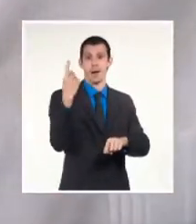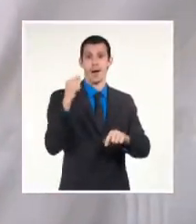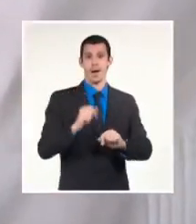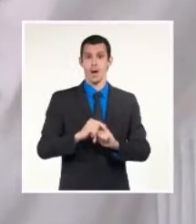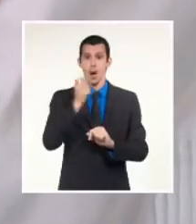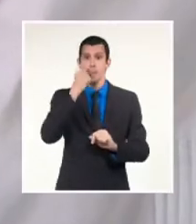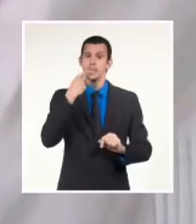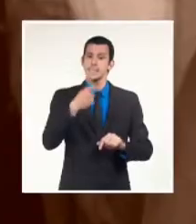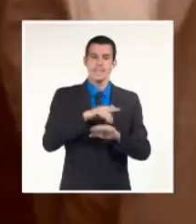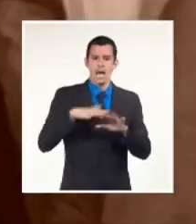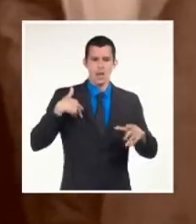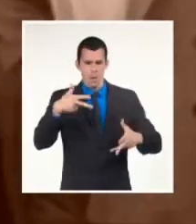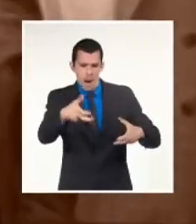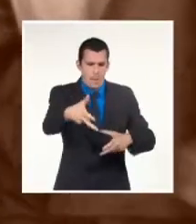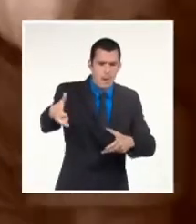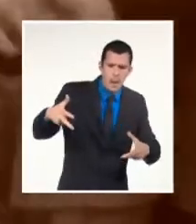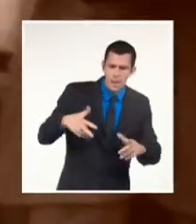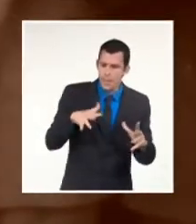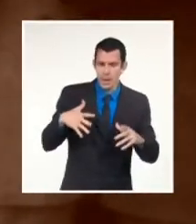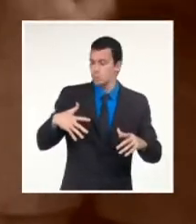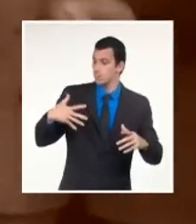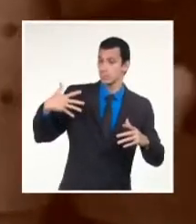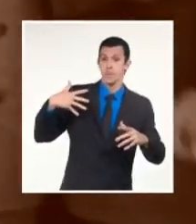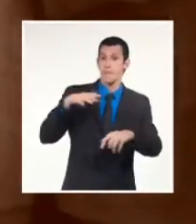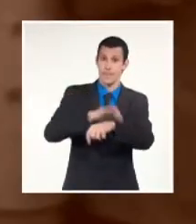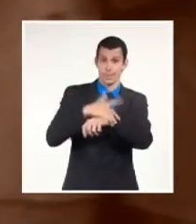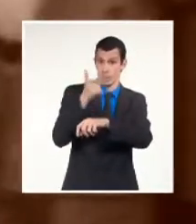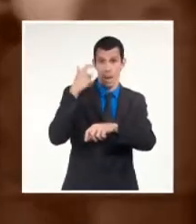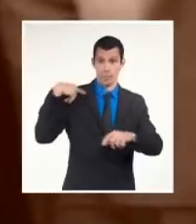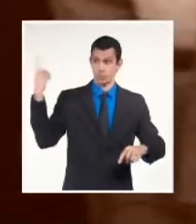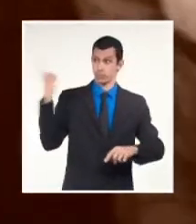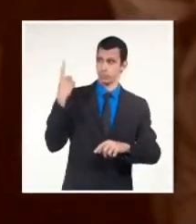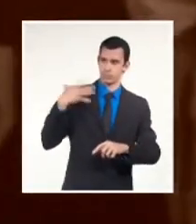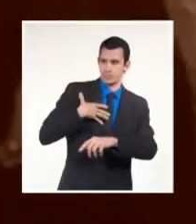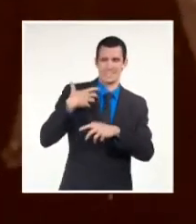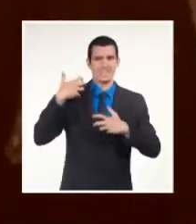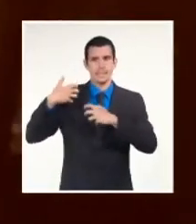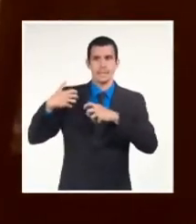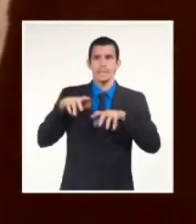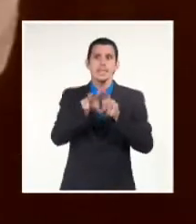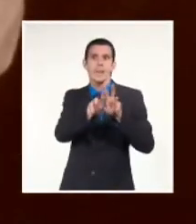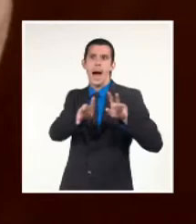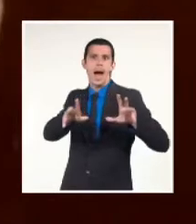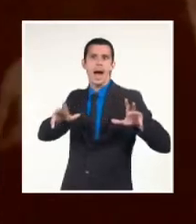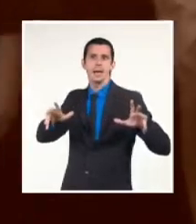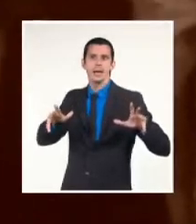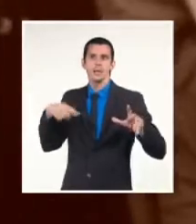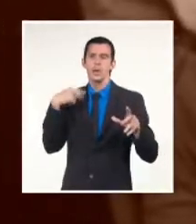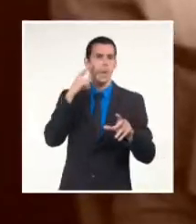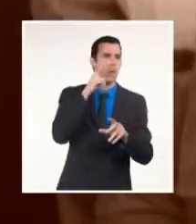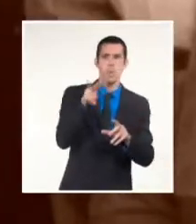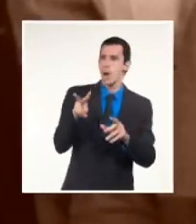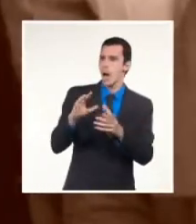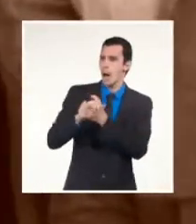que me sacan al pasillo. Veo a Lolita, que la tienen unos orangutanes allí agajar.